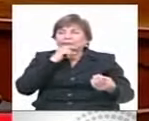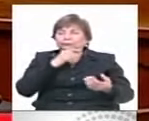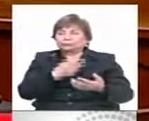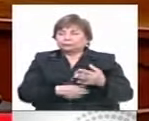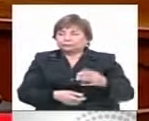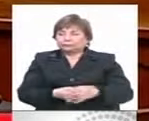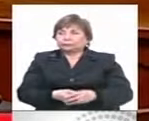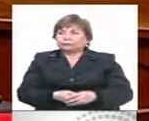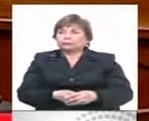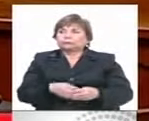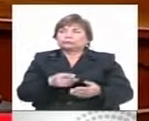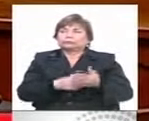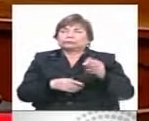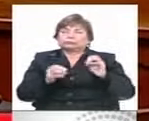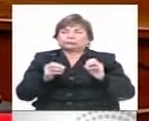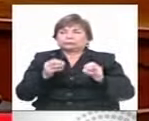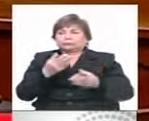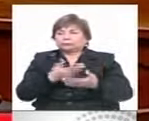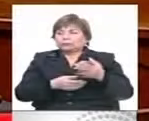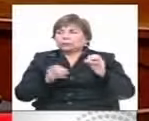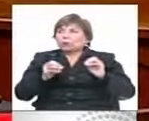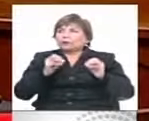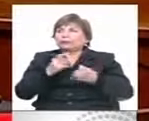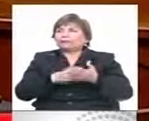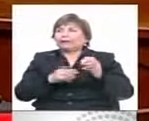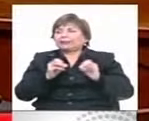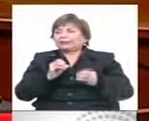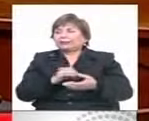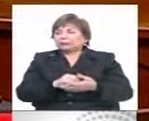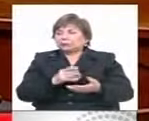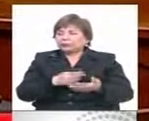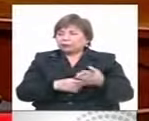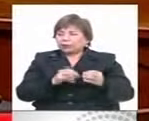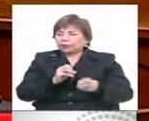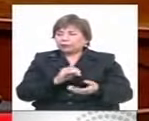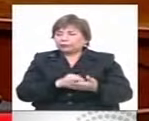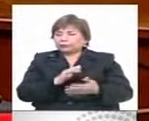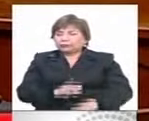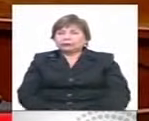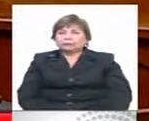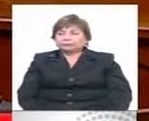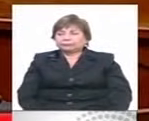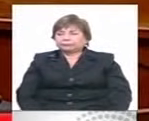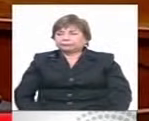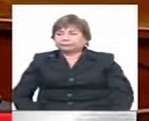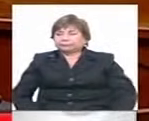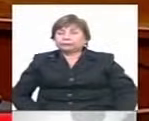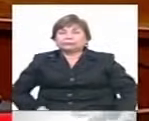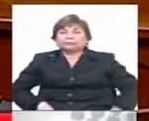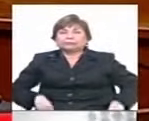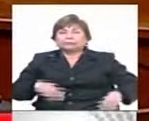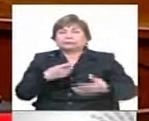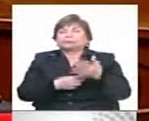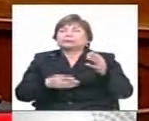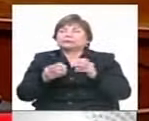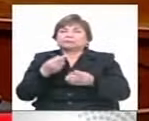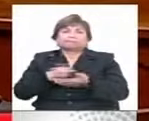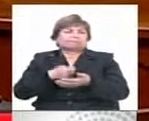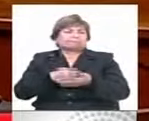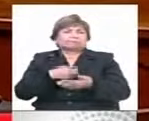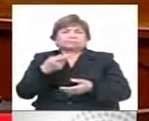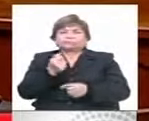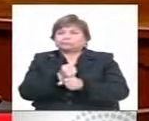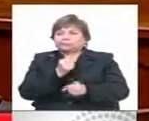edad productiva y que generalmente asumen esta labor como parte del trabajo doméstico, trabajo no remunerado, lo